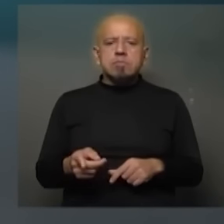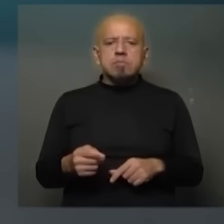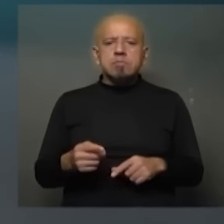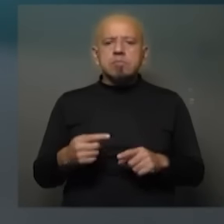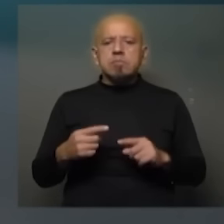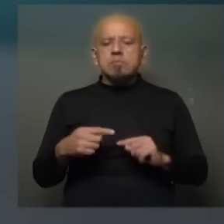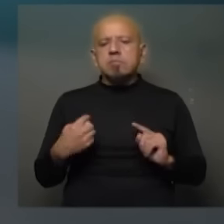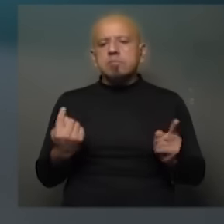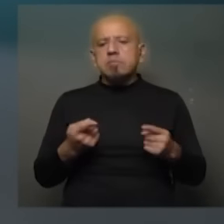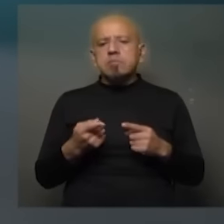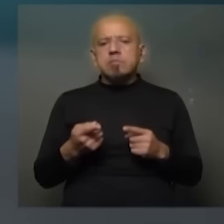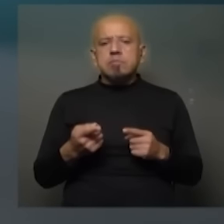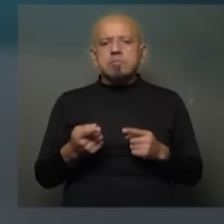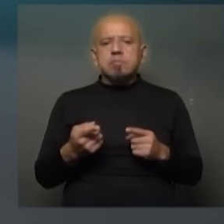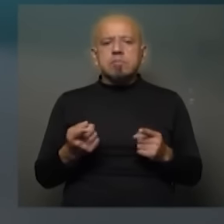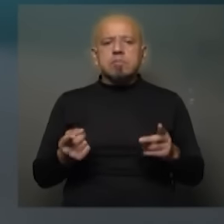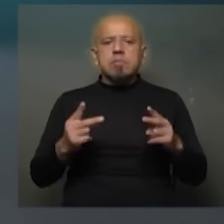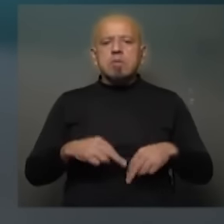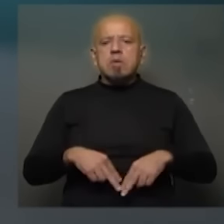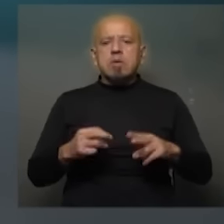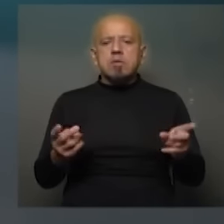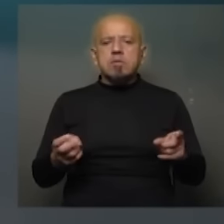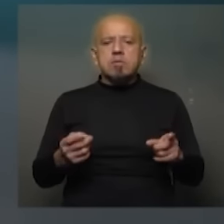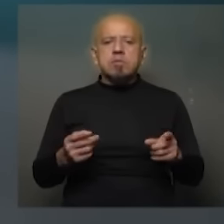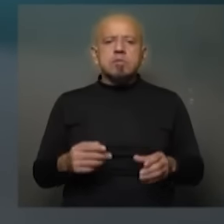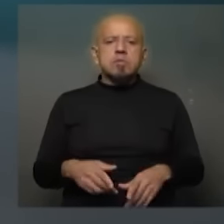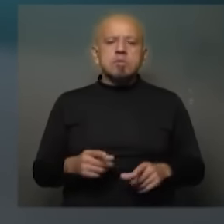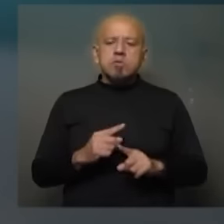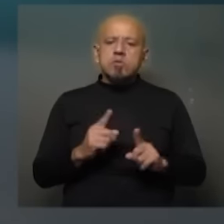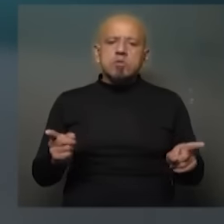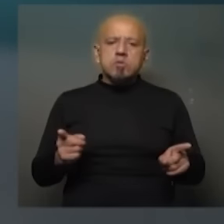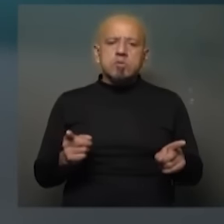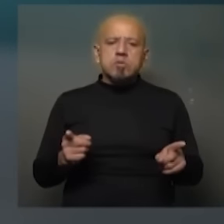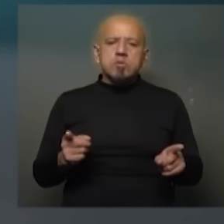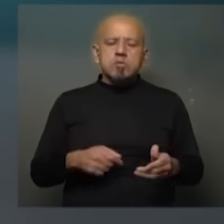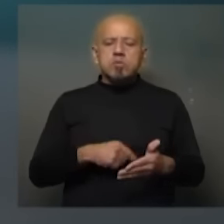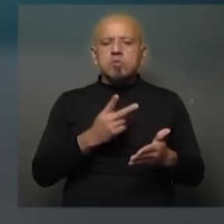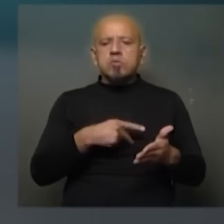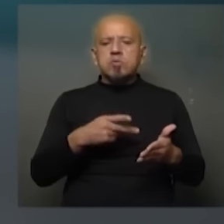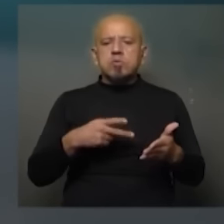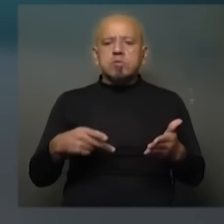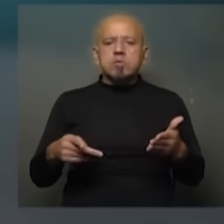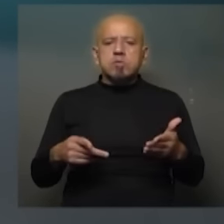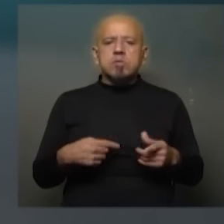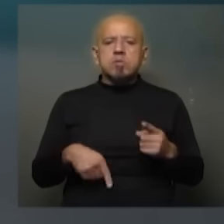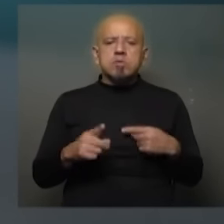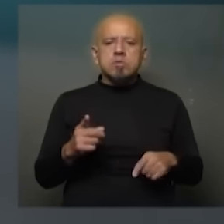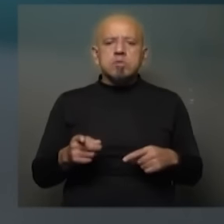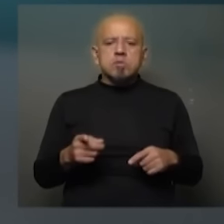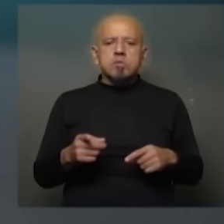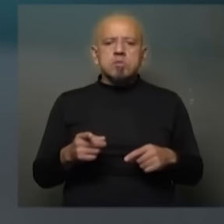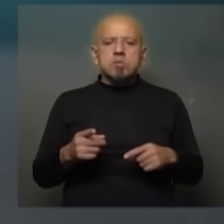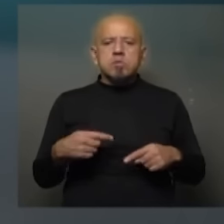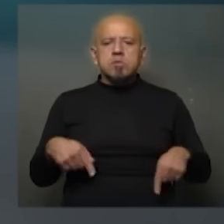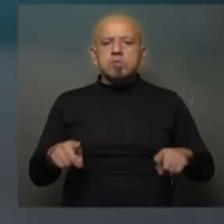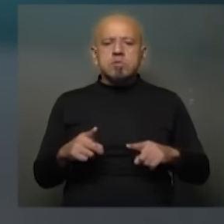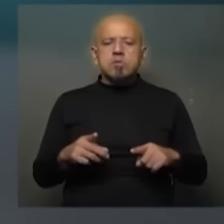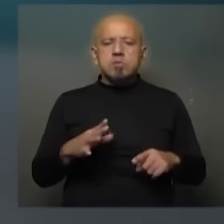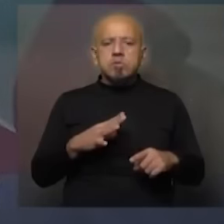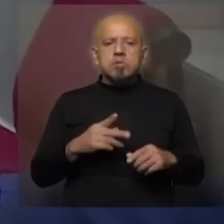Agencia Nacional de Investigación e Innovación no planificó la ejecución de parte de los recursos que